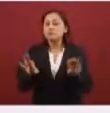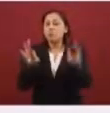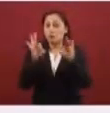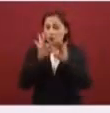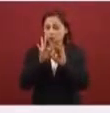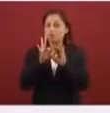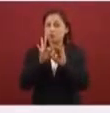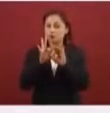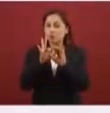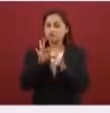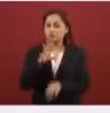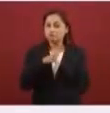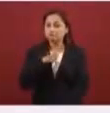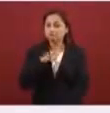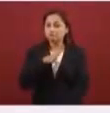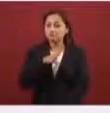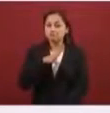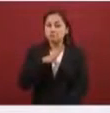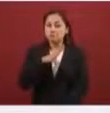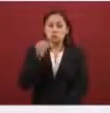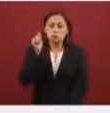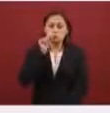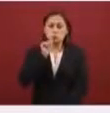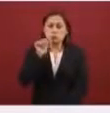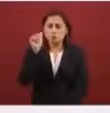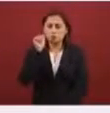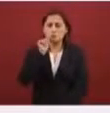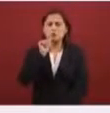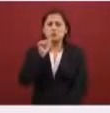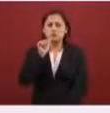que siempre existe,